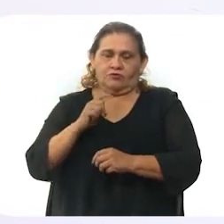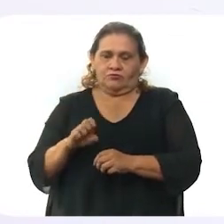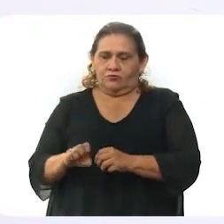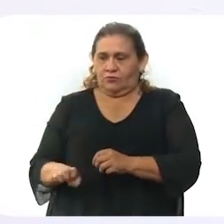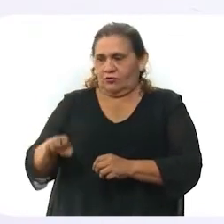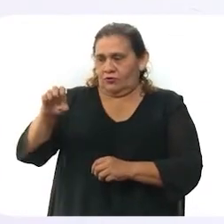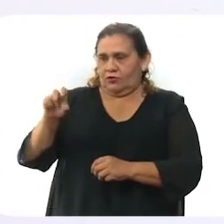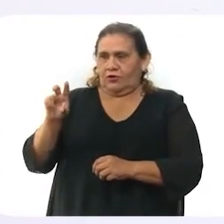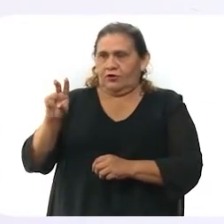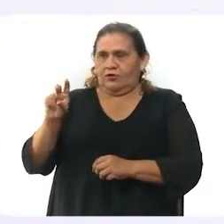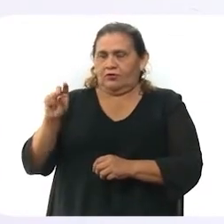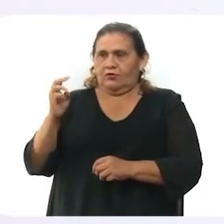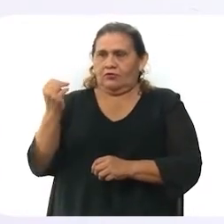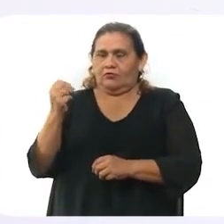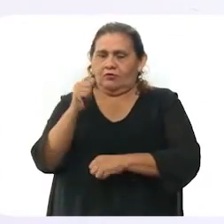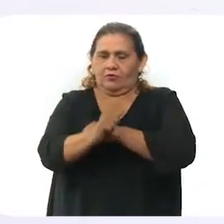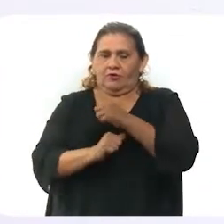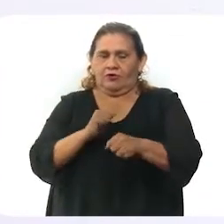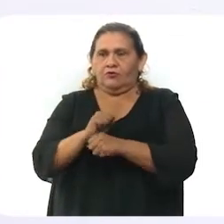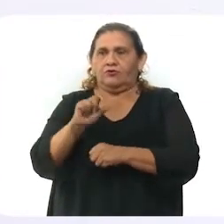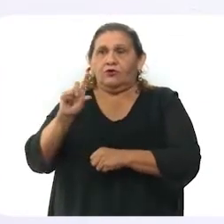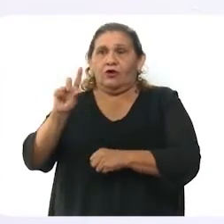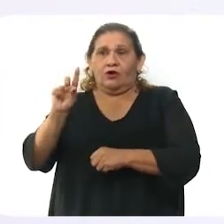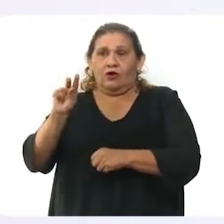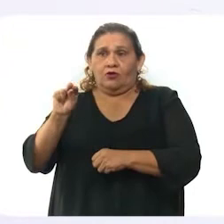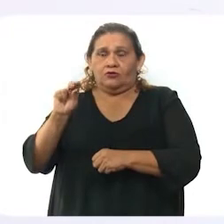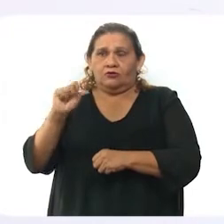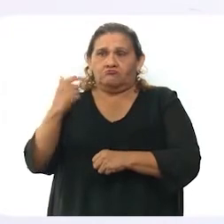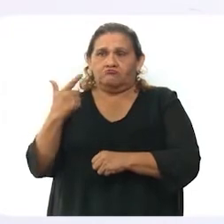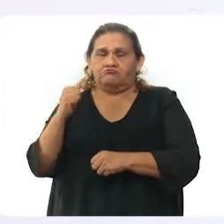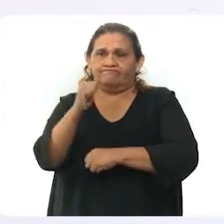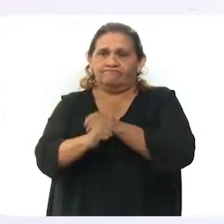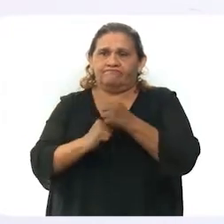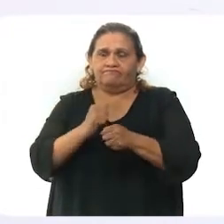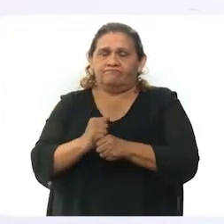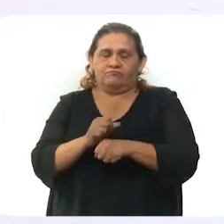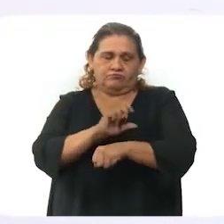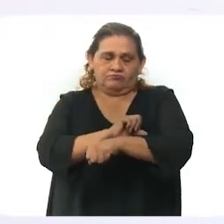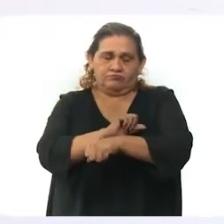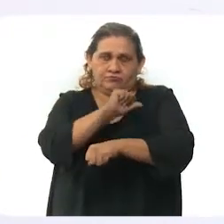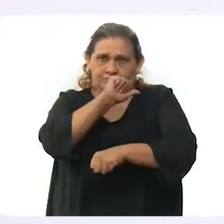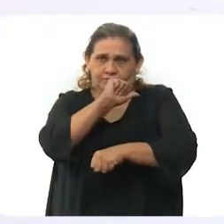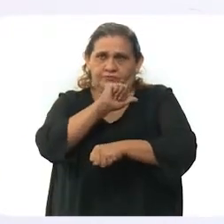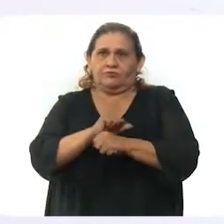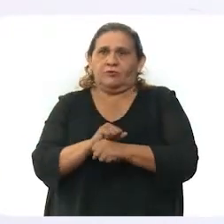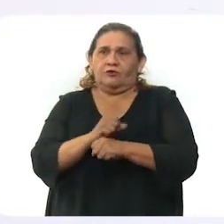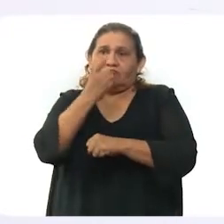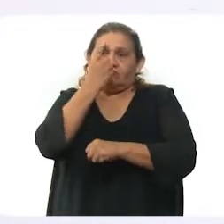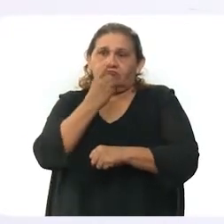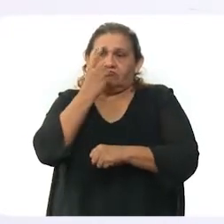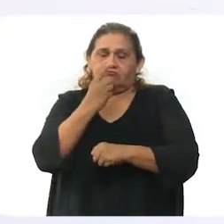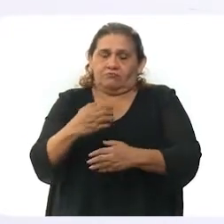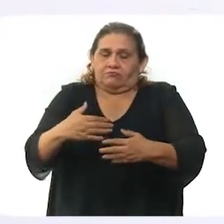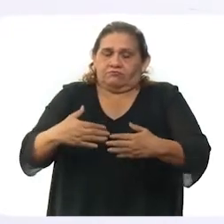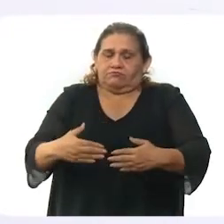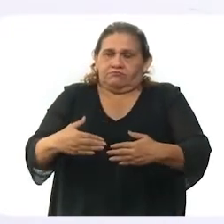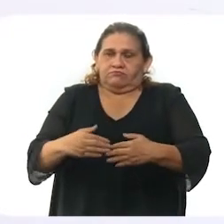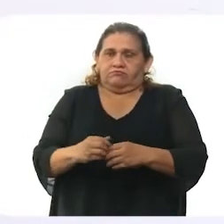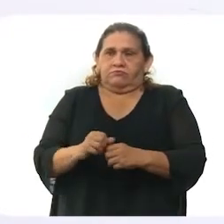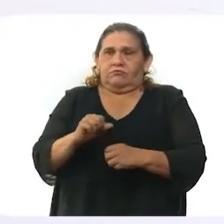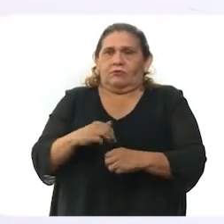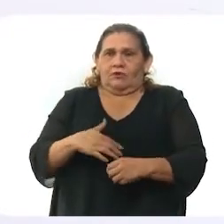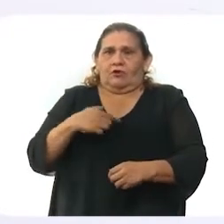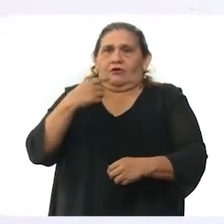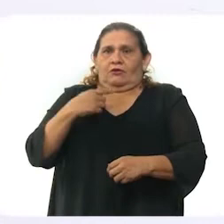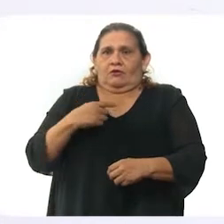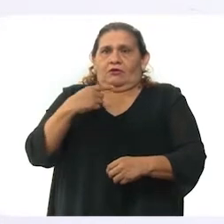edad de 39 a 87 años. Sus principales enfermedades fueron hipertensión arterial, diabetes, obesidad, asma y